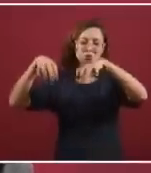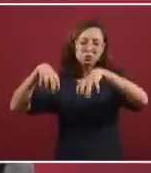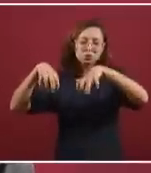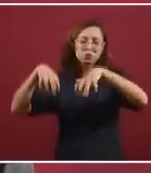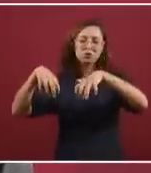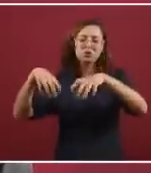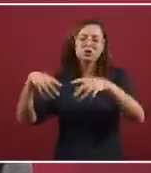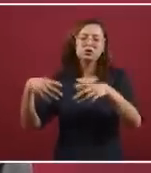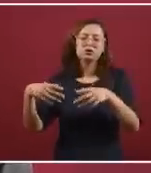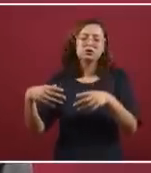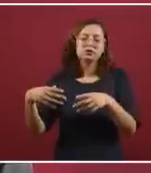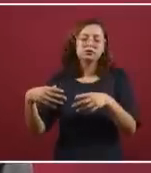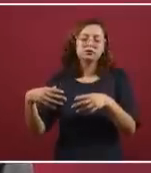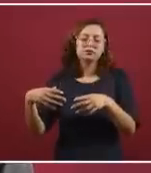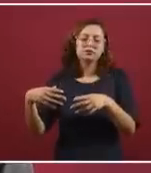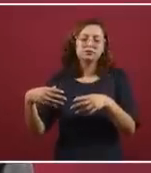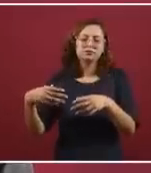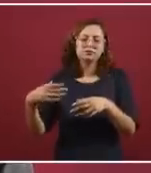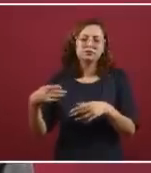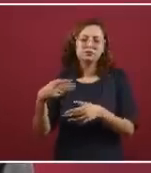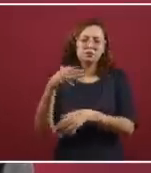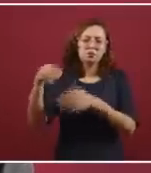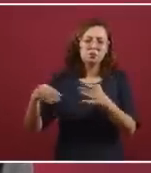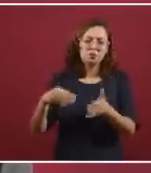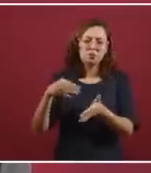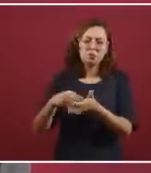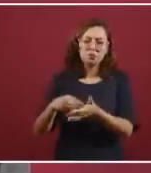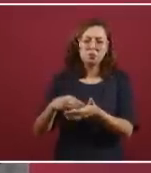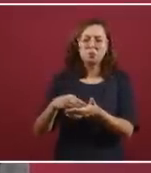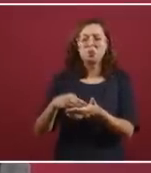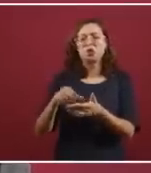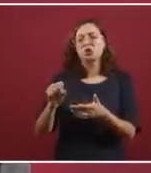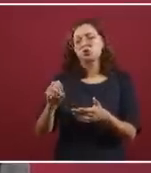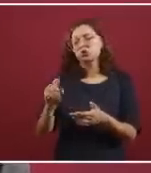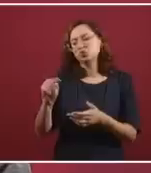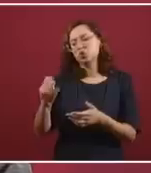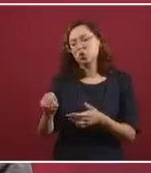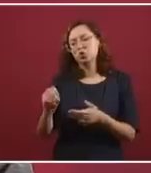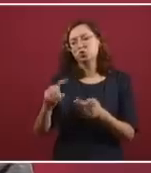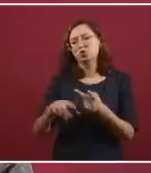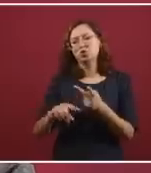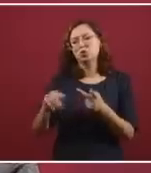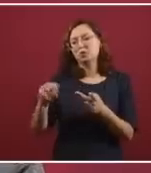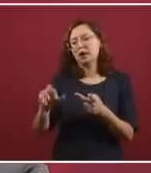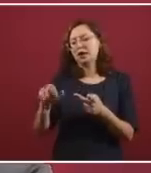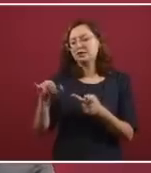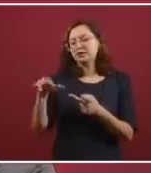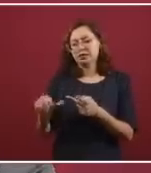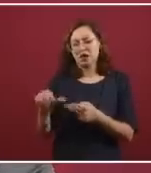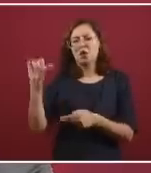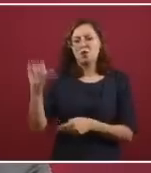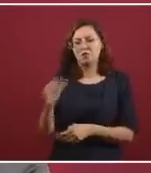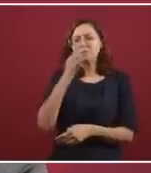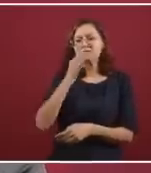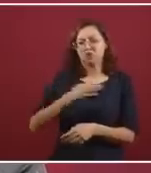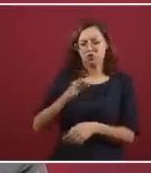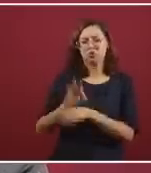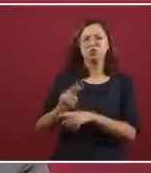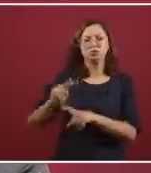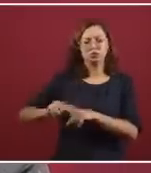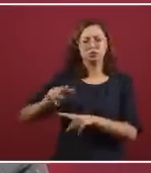lav municipios como nosotros la marina en tamaulipas eso es lo que hoy nos informaron